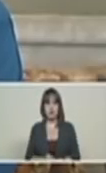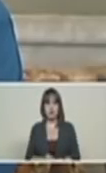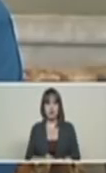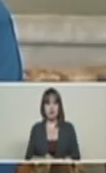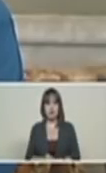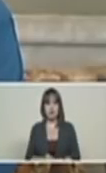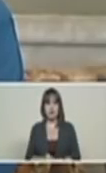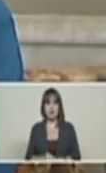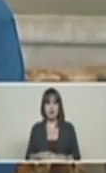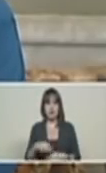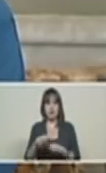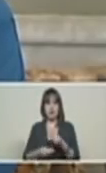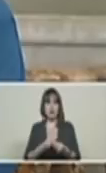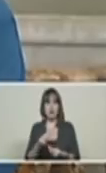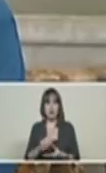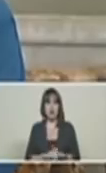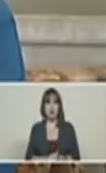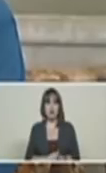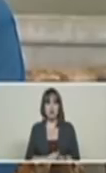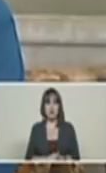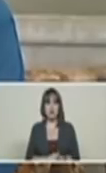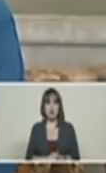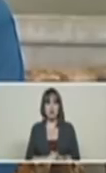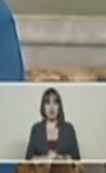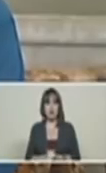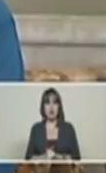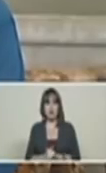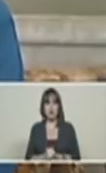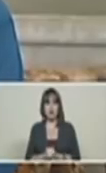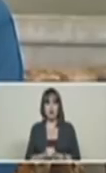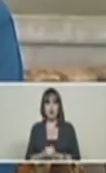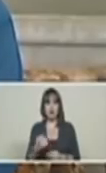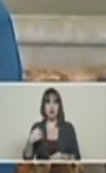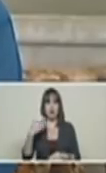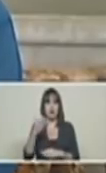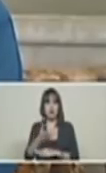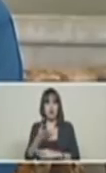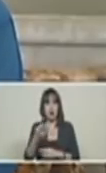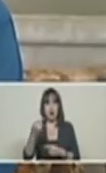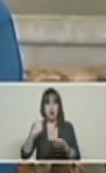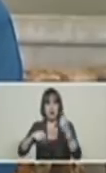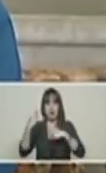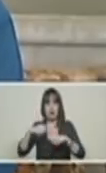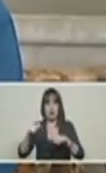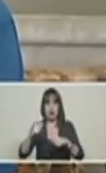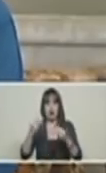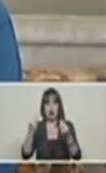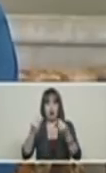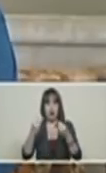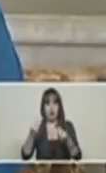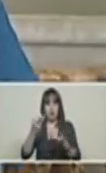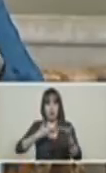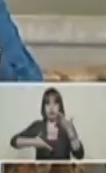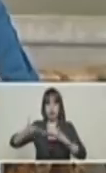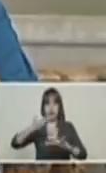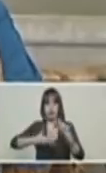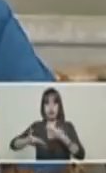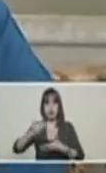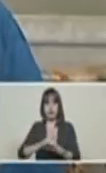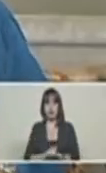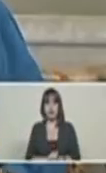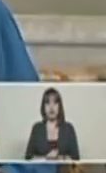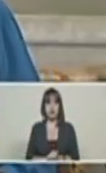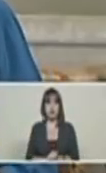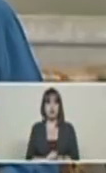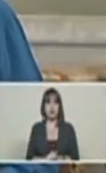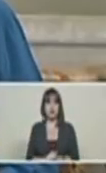del llenadero y se le va a vender a precio internacional fluctuante. Además,